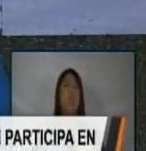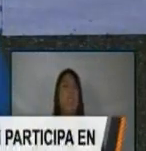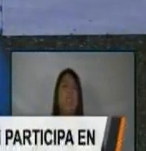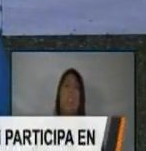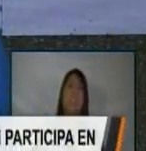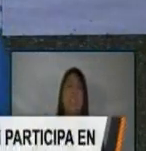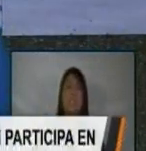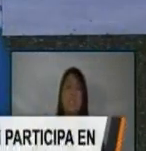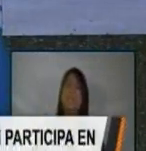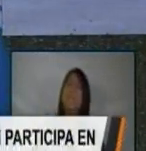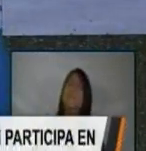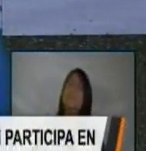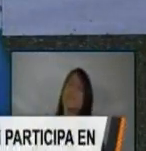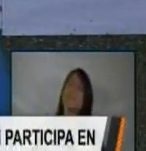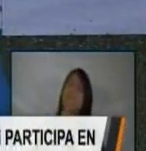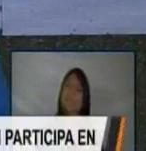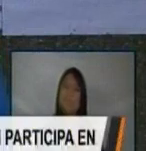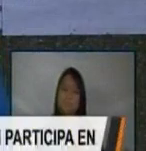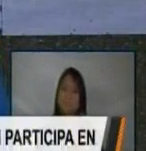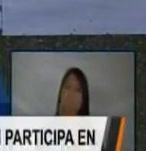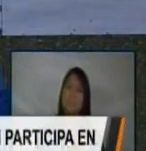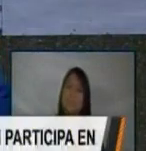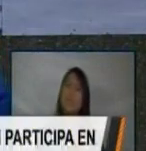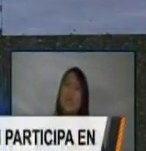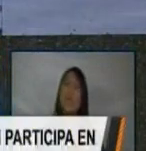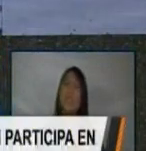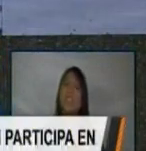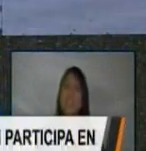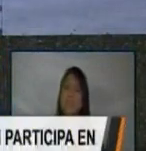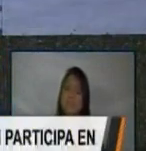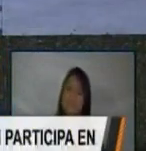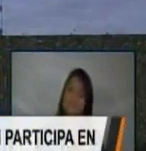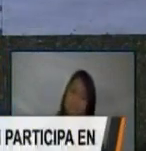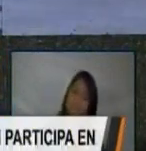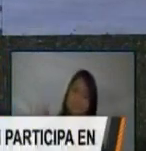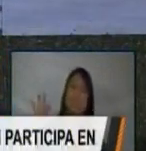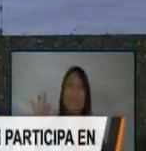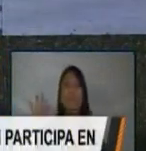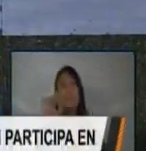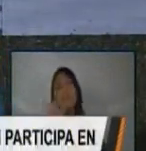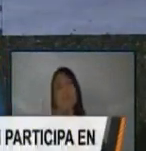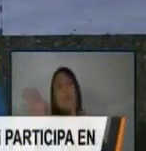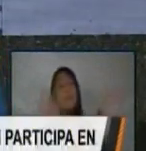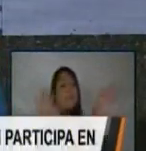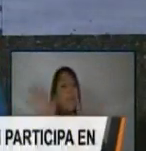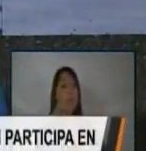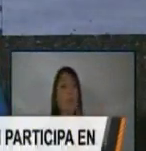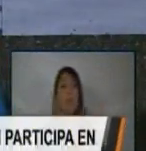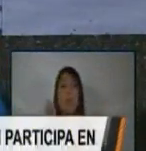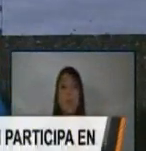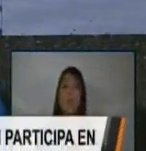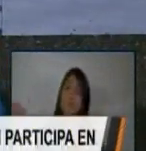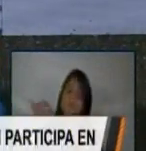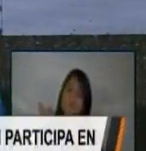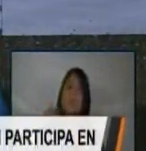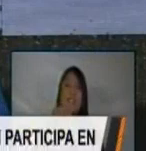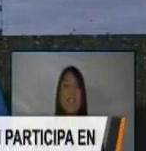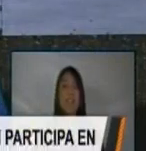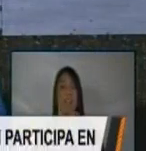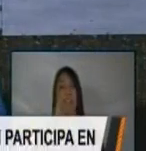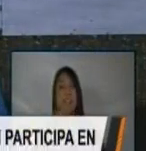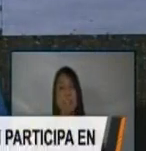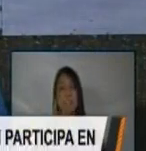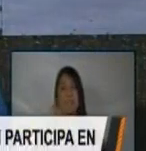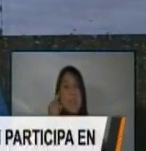estado. Creo que este es el momento de invitar a los guatemaltecos a que vengan a Quiriguá, a que se